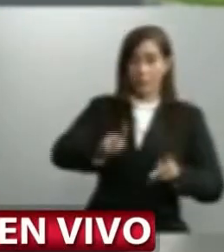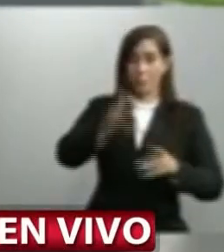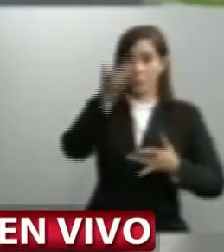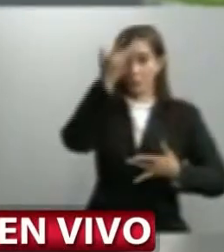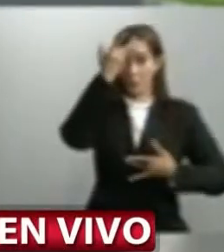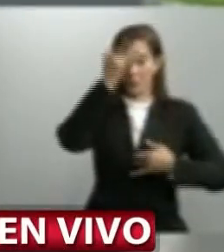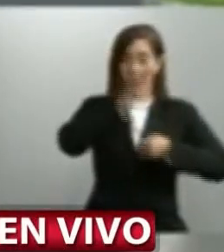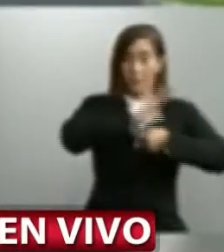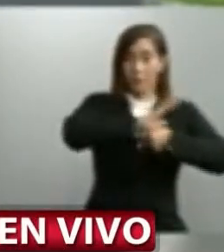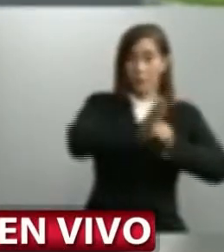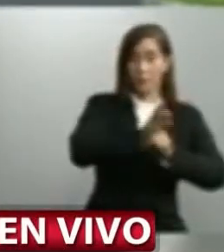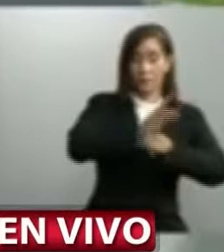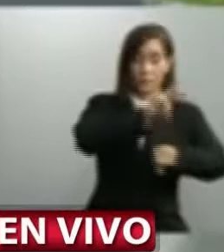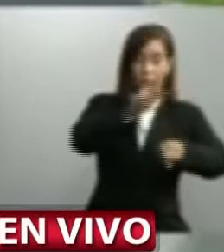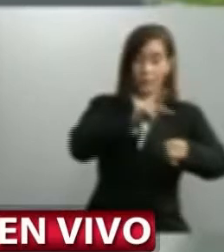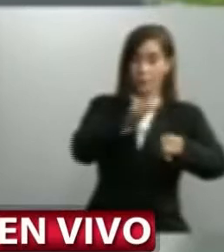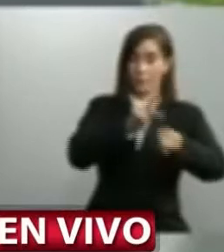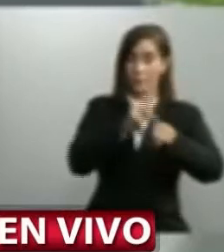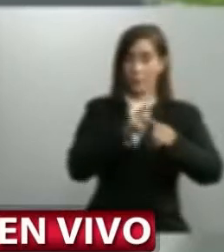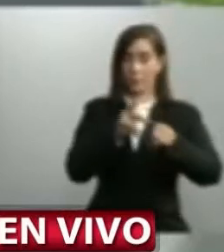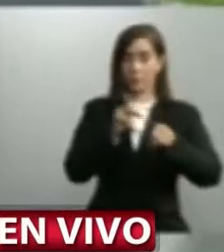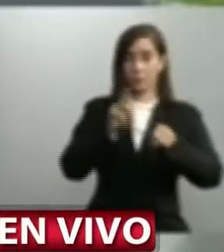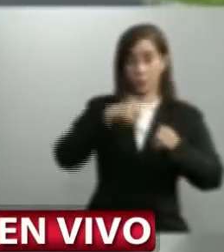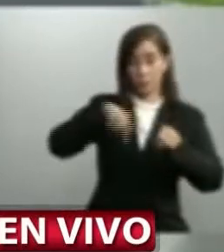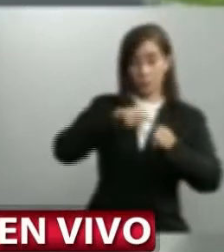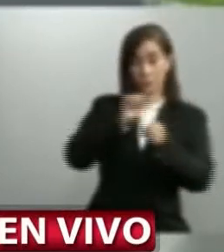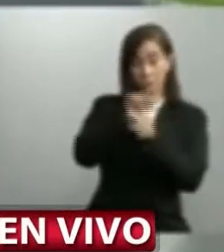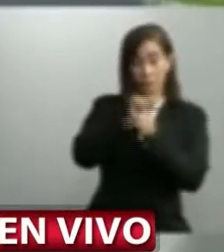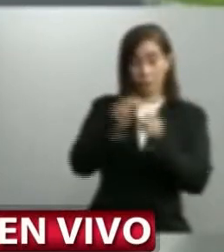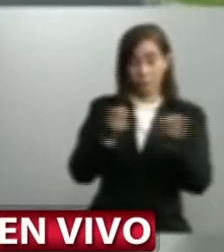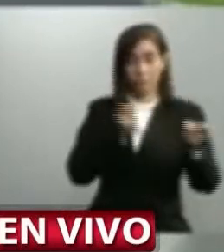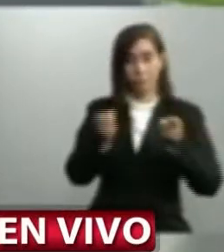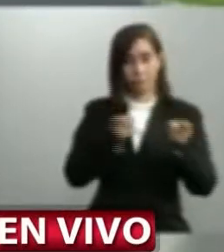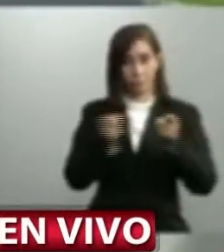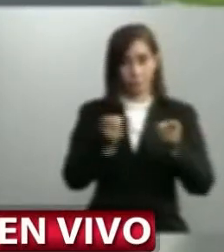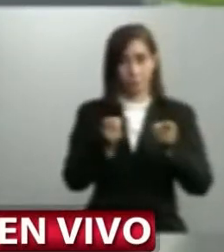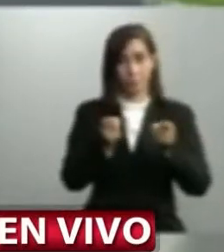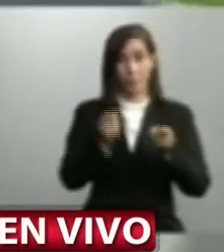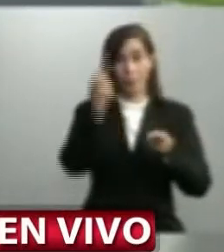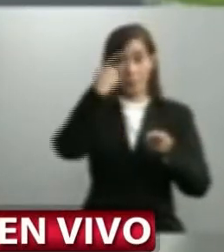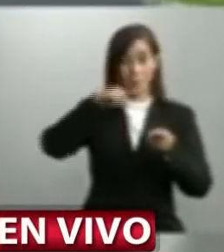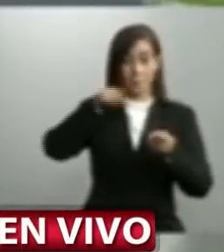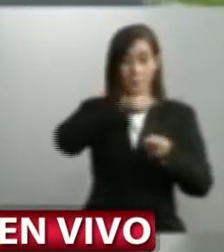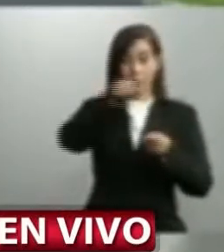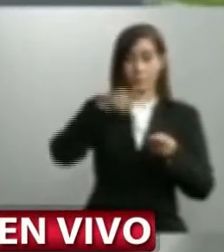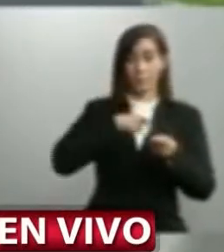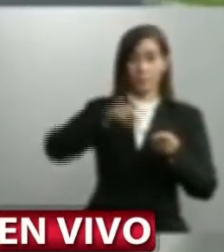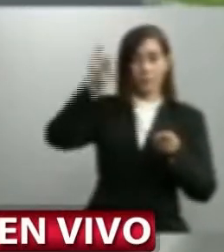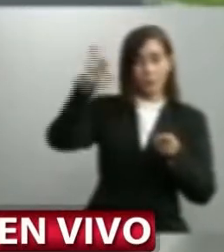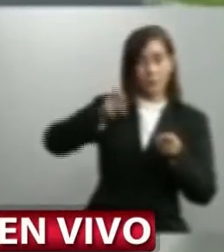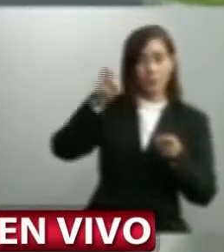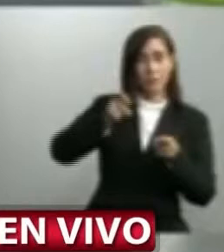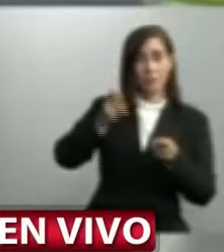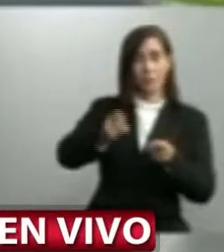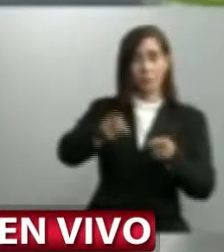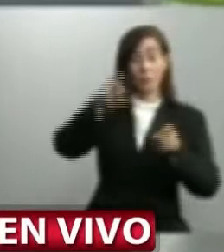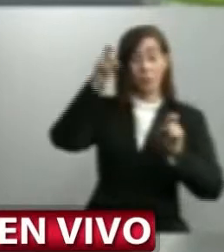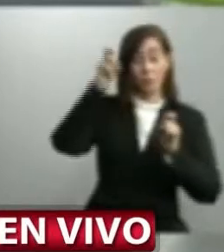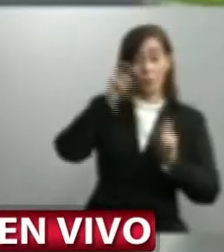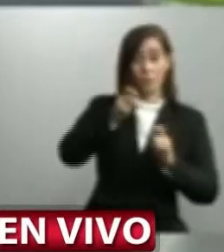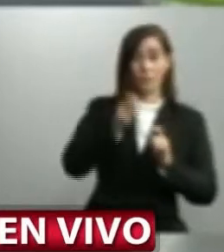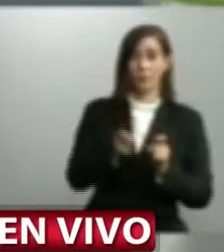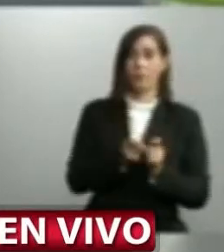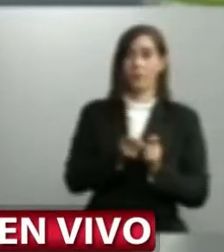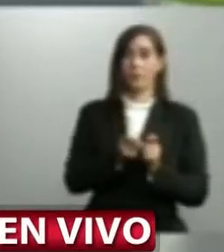población se van produciendo y registrando. Estamos obligados a reforzar el corte de